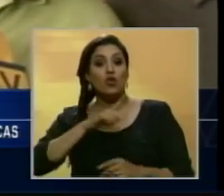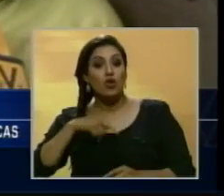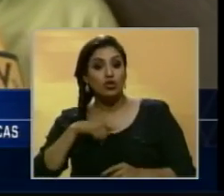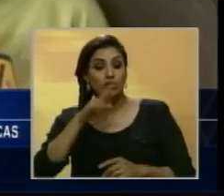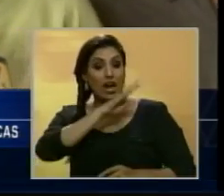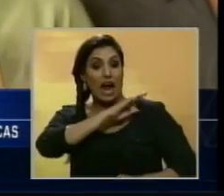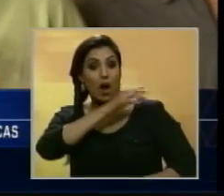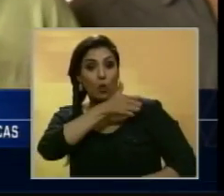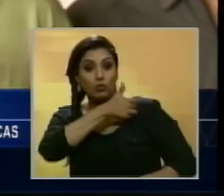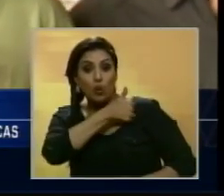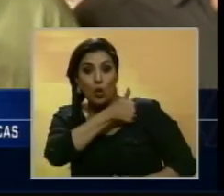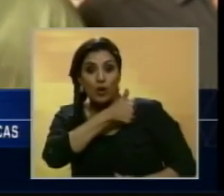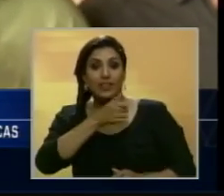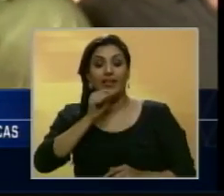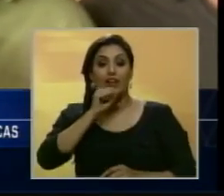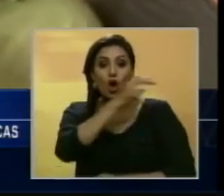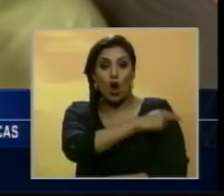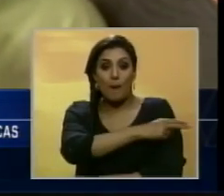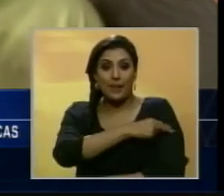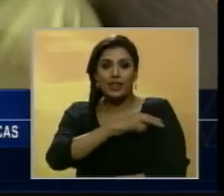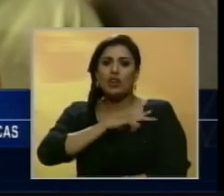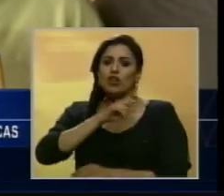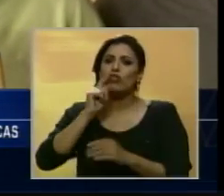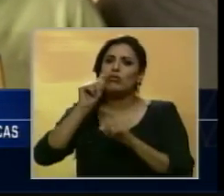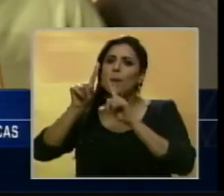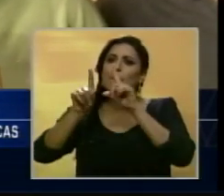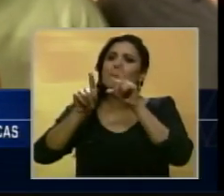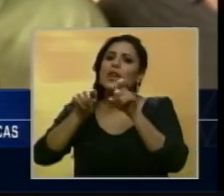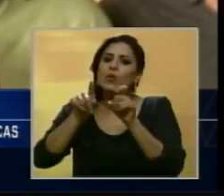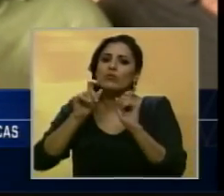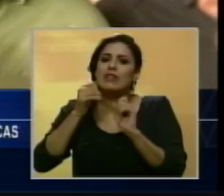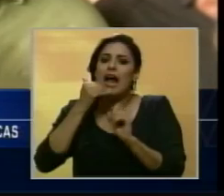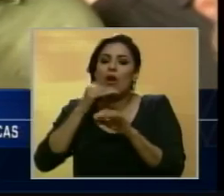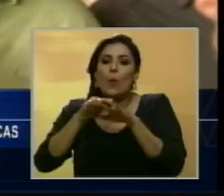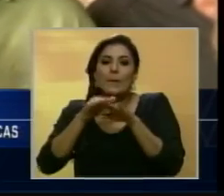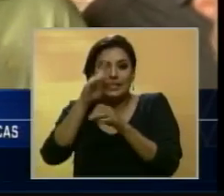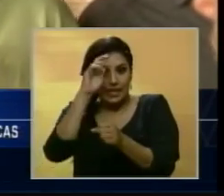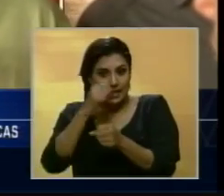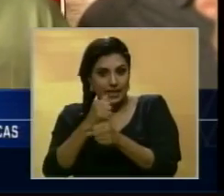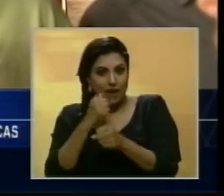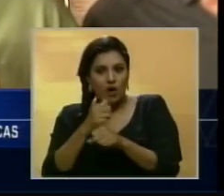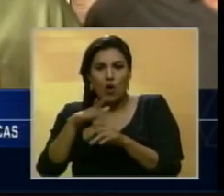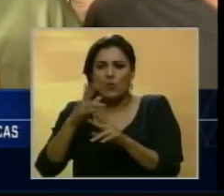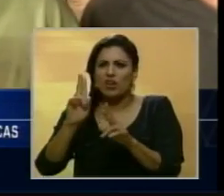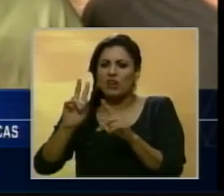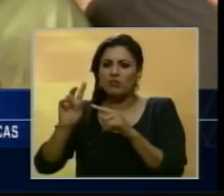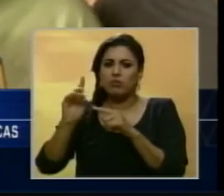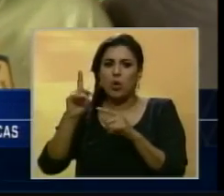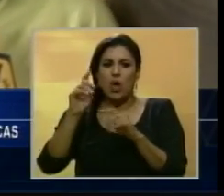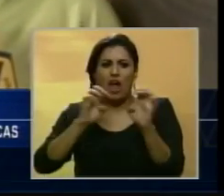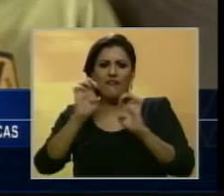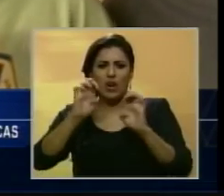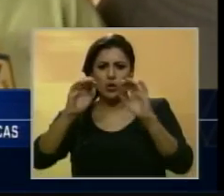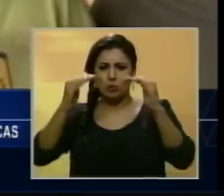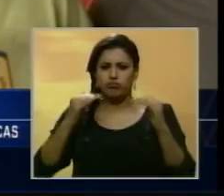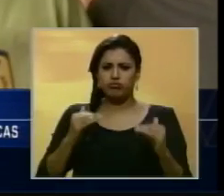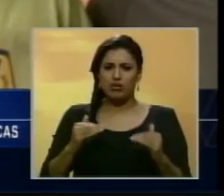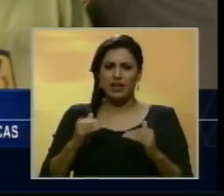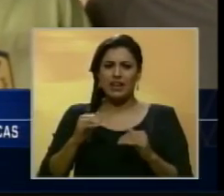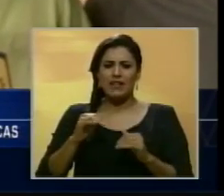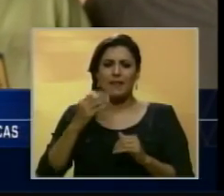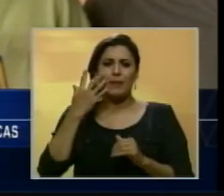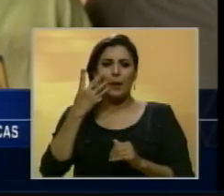por las autoridades del hospital, porque cuando uno lanza una consulta hacia el Ministerio del Trabajo, ¿por qué nos tienen que bajar la evaluación de